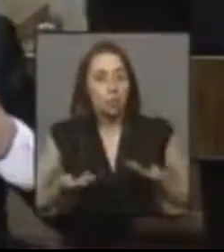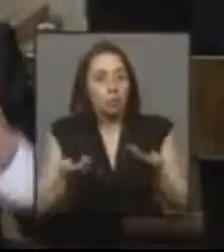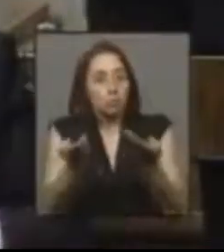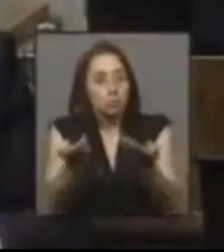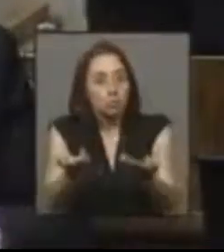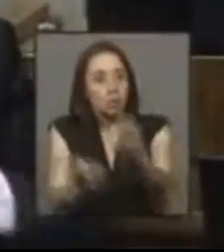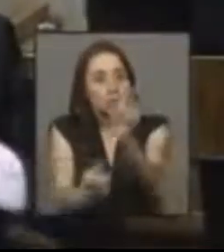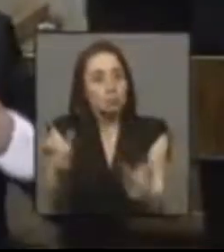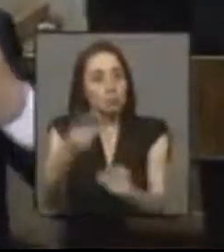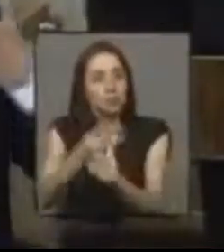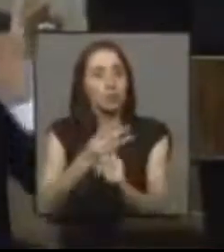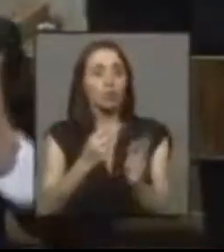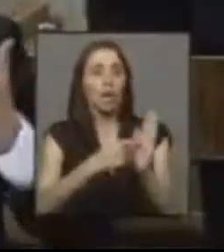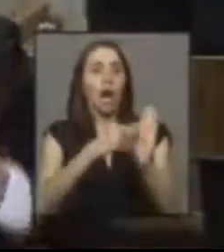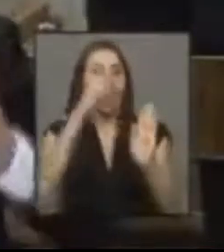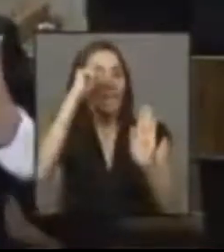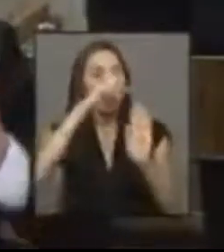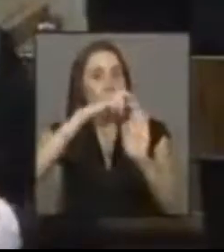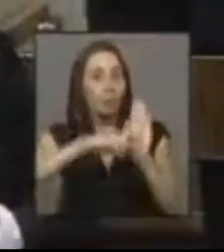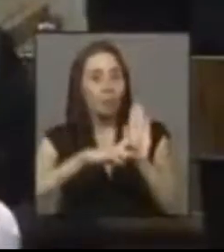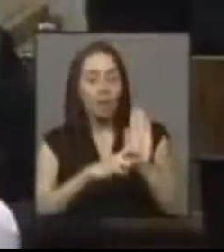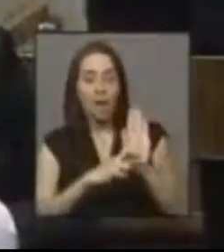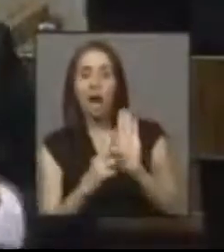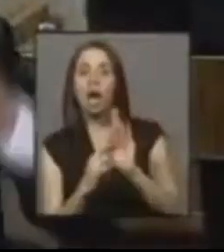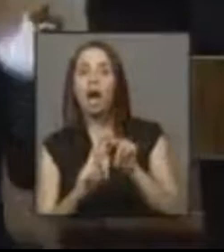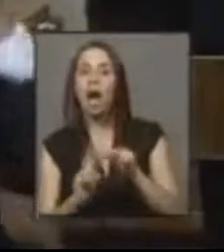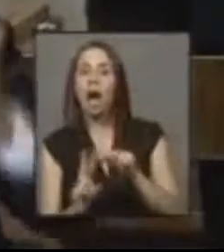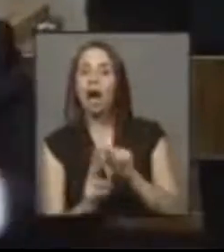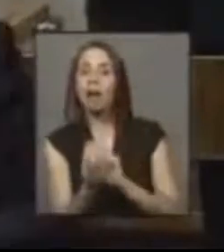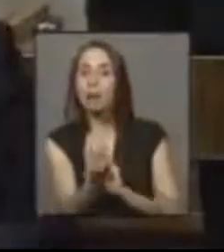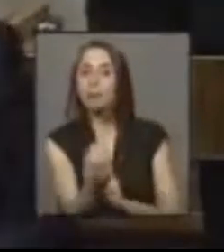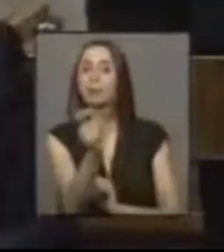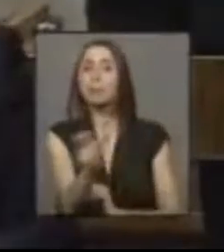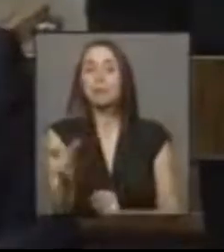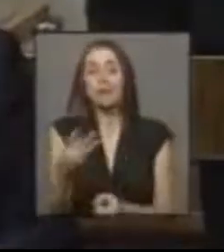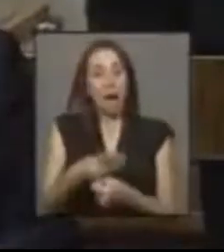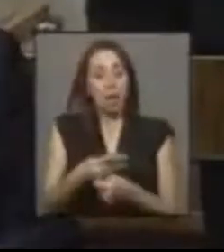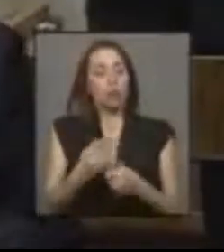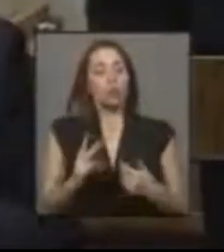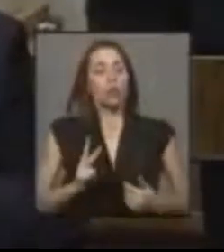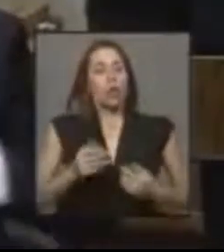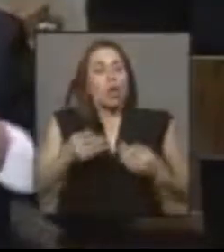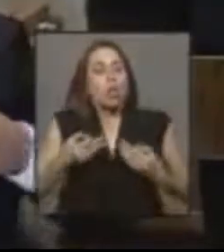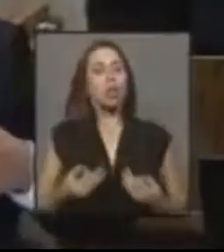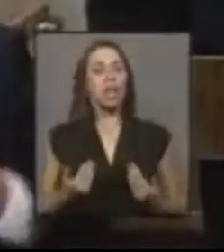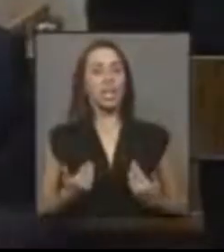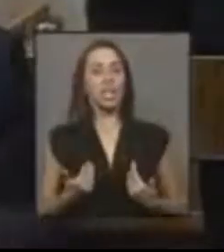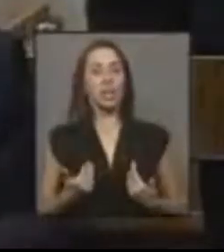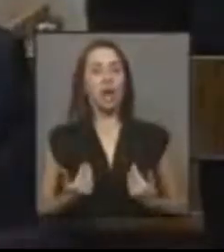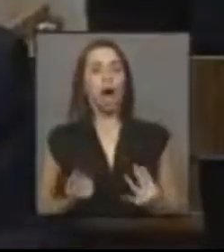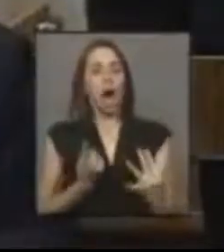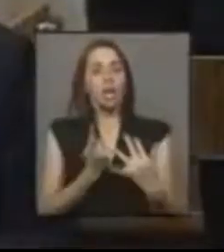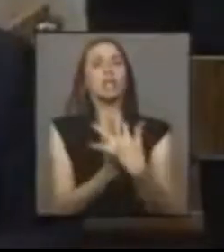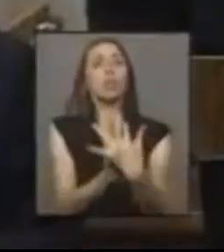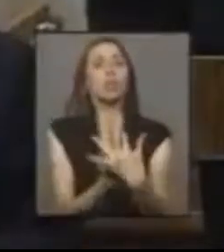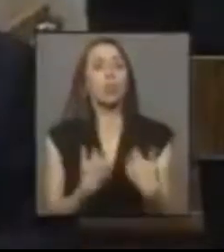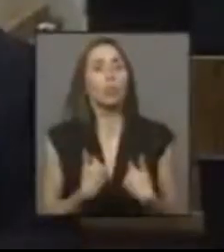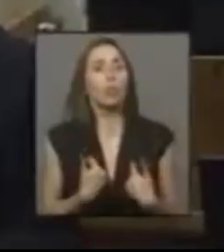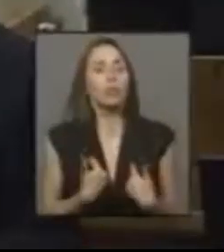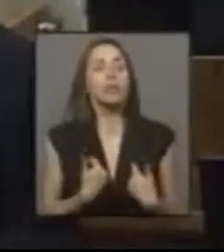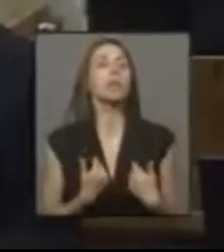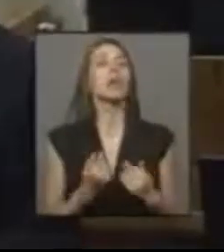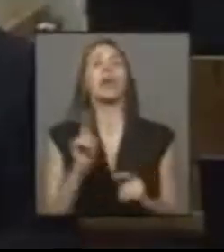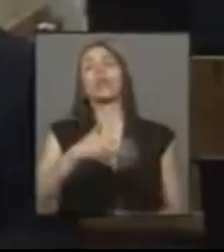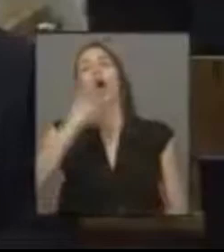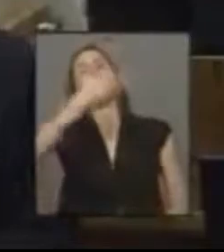ellos iniciativas que hagan realmente eficiente y que el adulto mayor tenga la dignidad, tenga la inclusión efectiva.